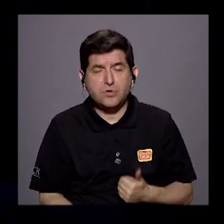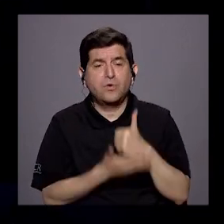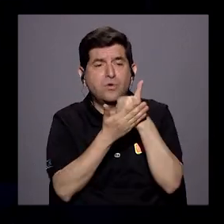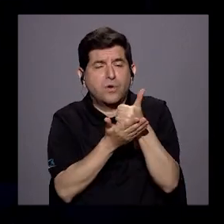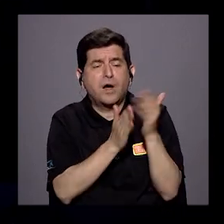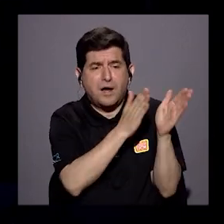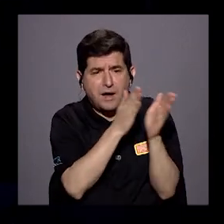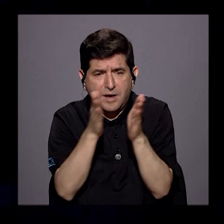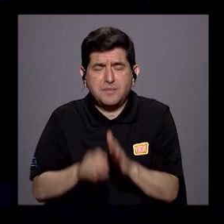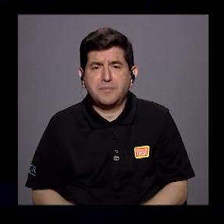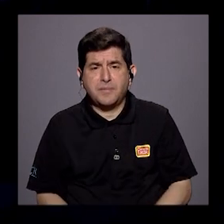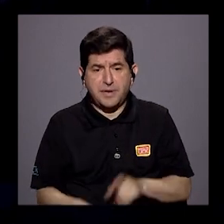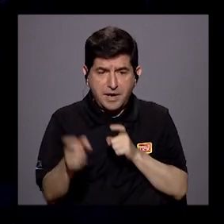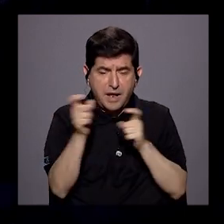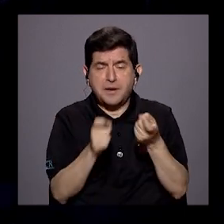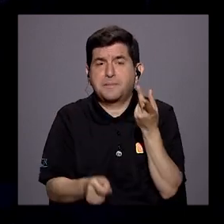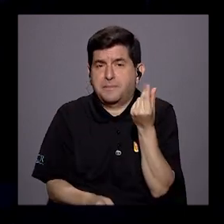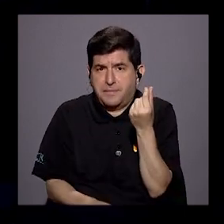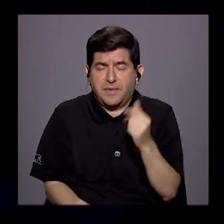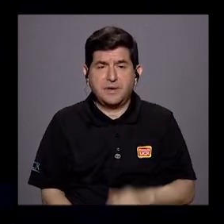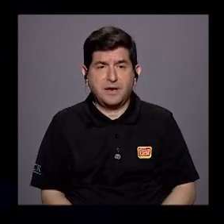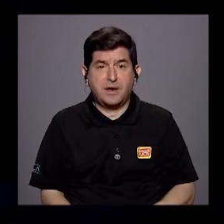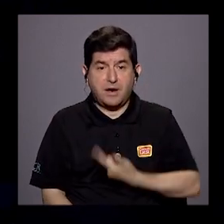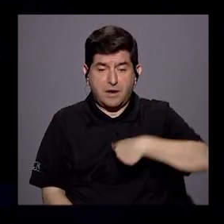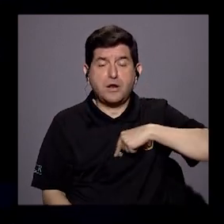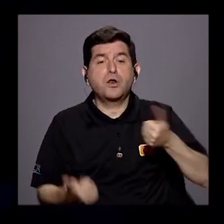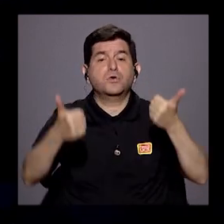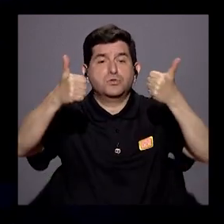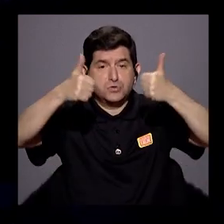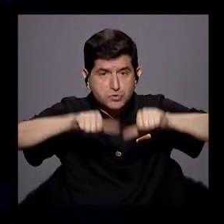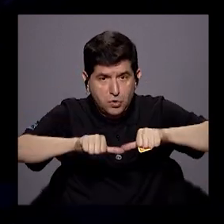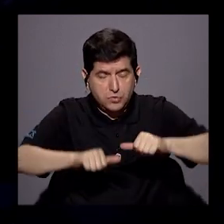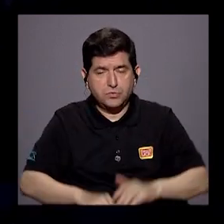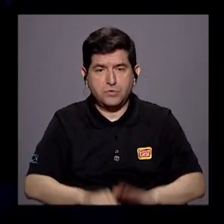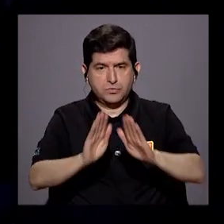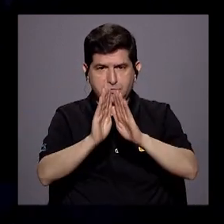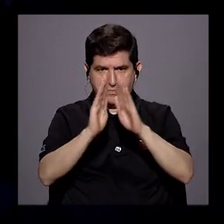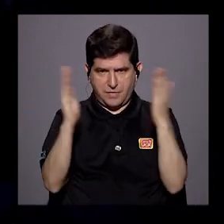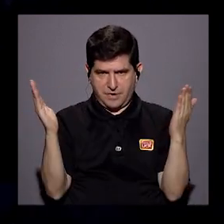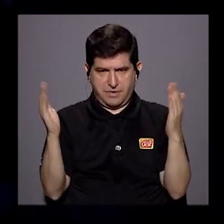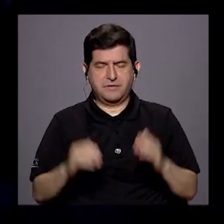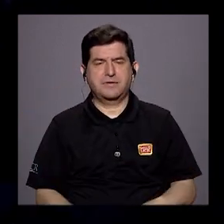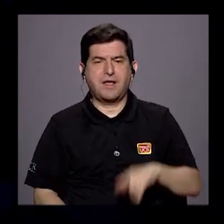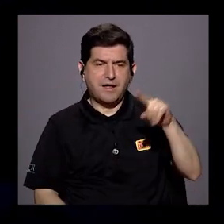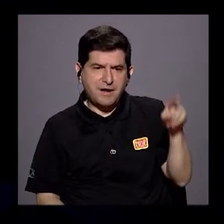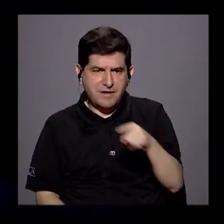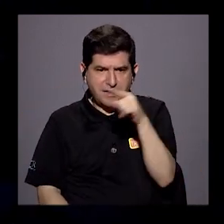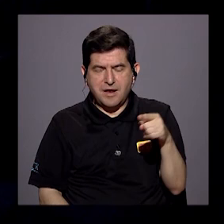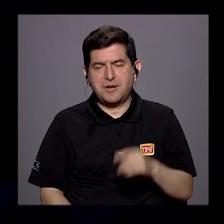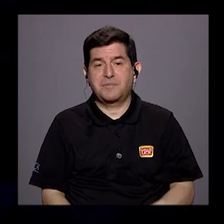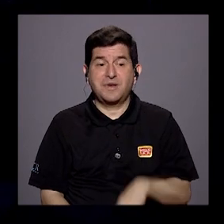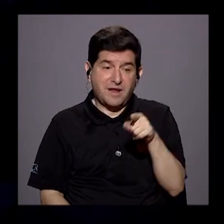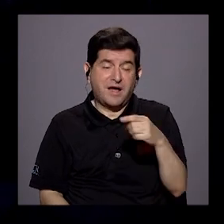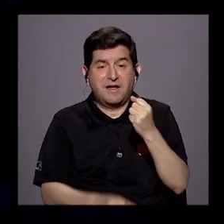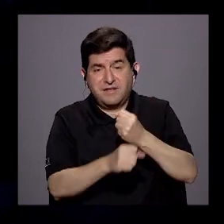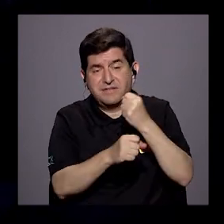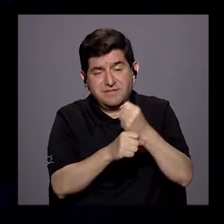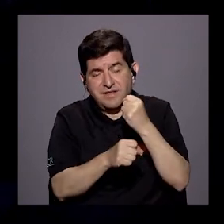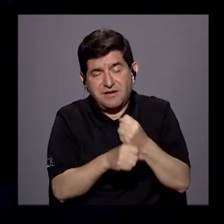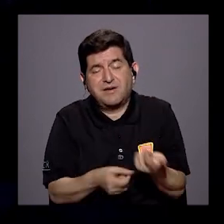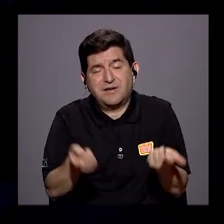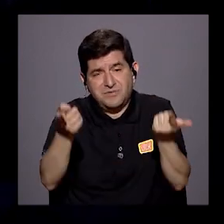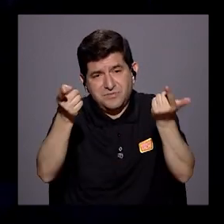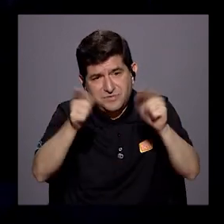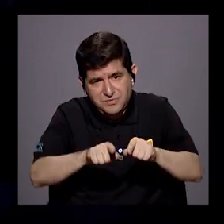ayudamos a prepararse para manejar eso hicimos un arreglo para poder abrirlo y eliminar la fuerza de trabajo que será eliminada